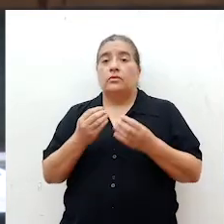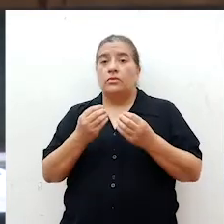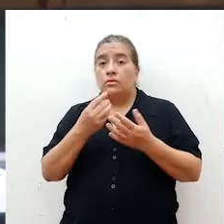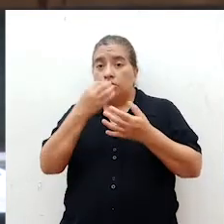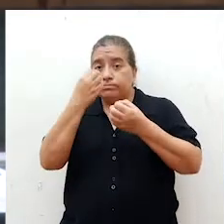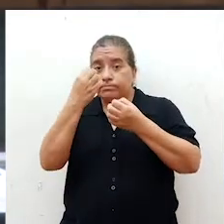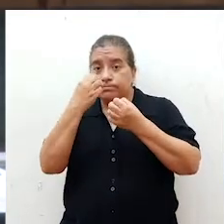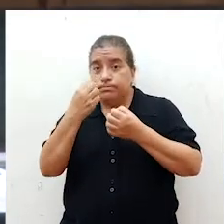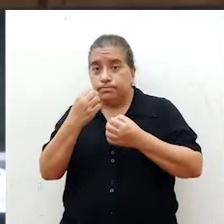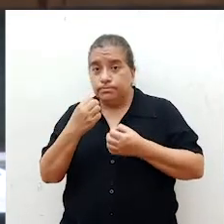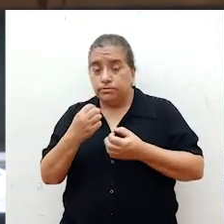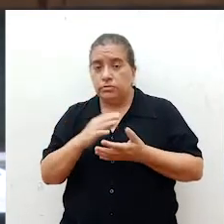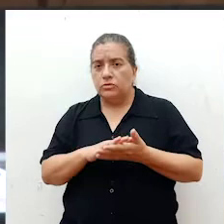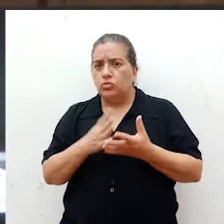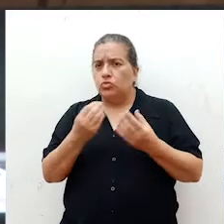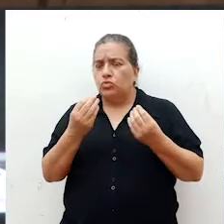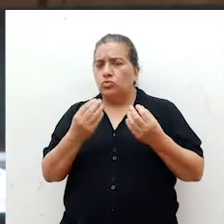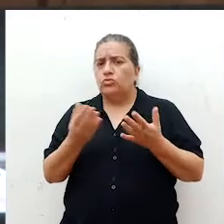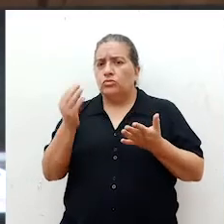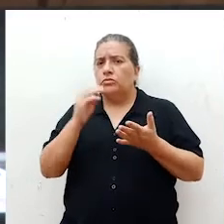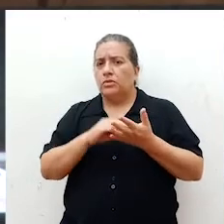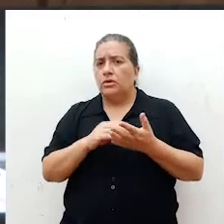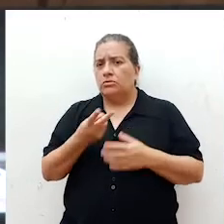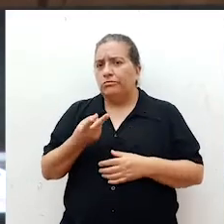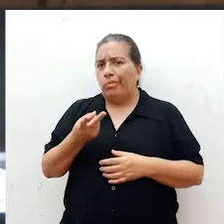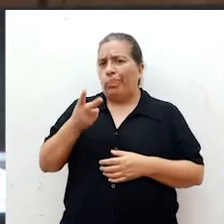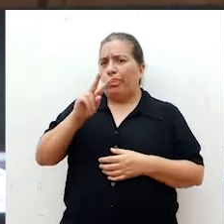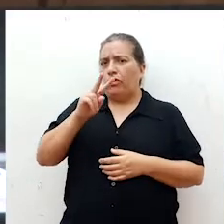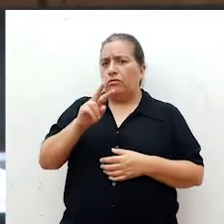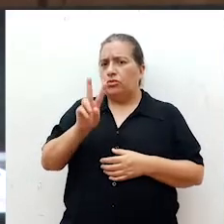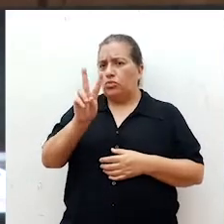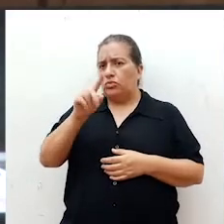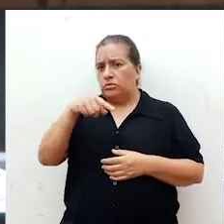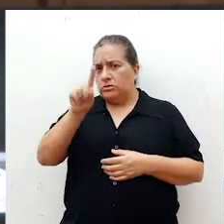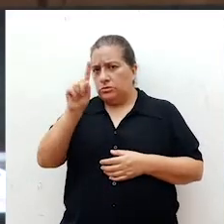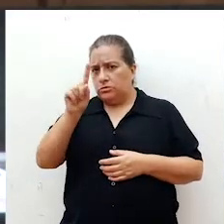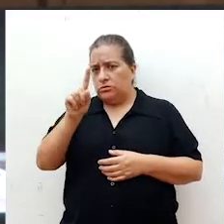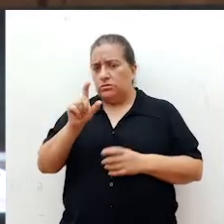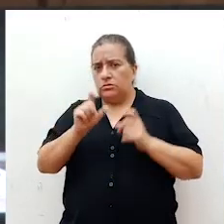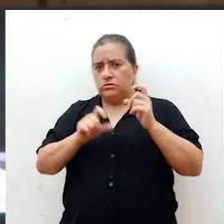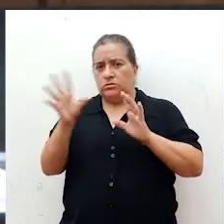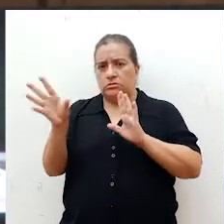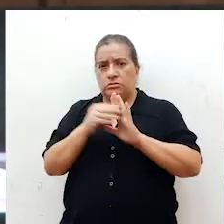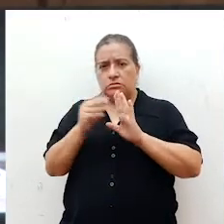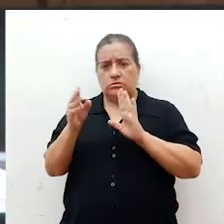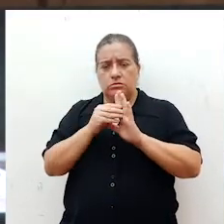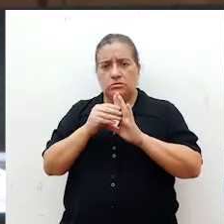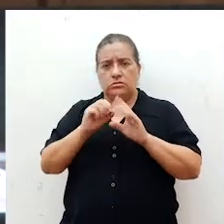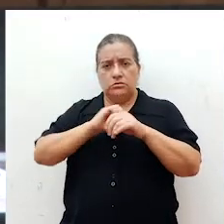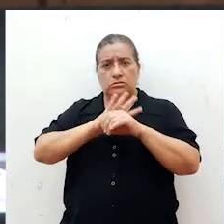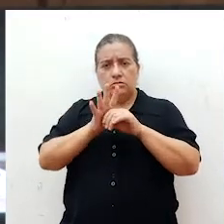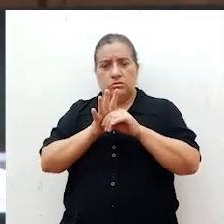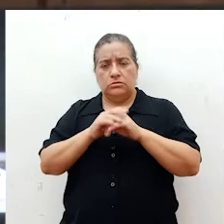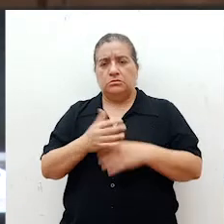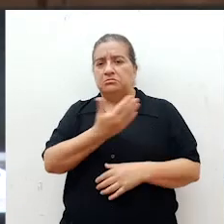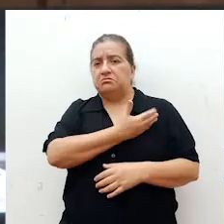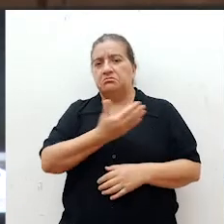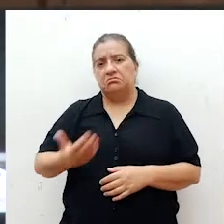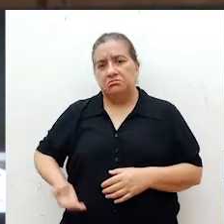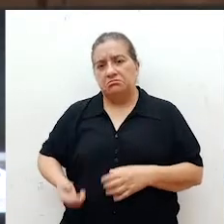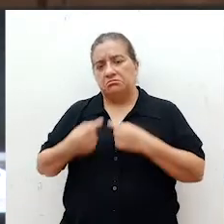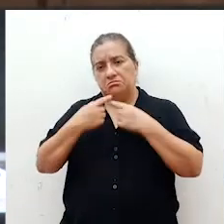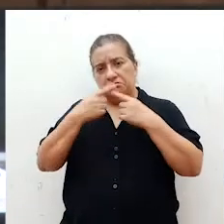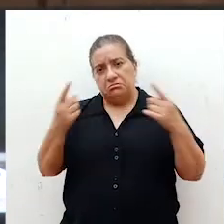1.500.000. ¿Cuál es el balance respecto a las alertas que han estado ustedes dando por el sinceramiento de estas